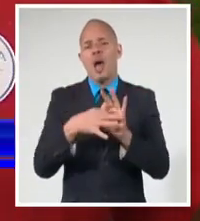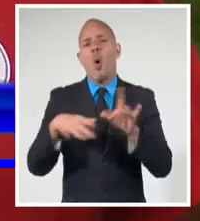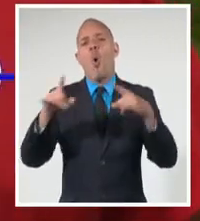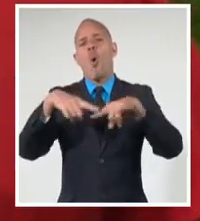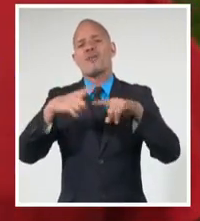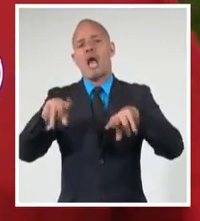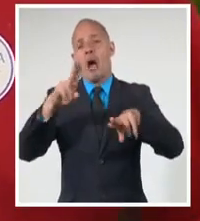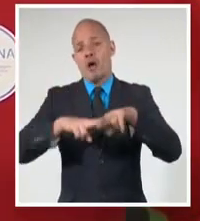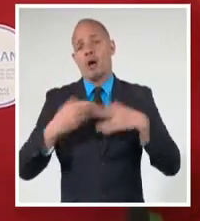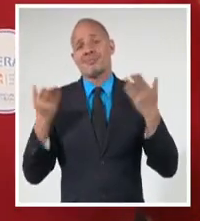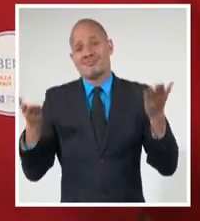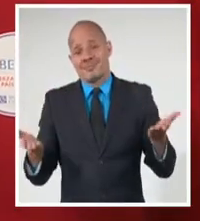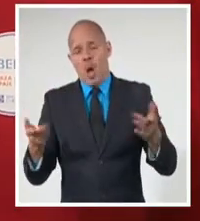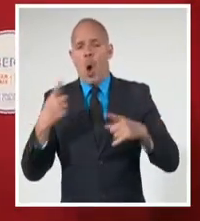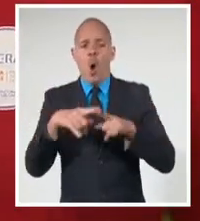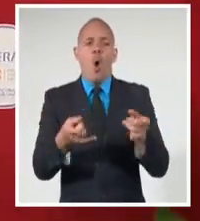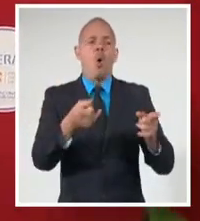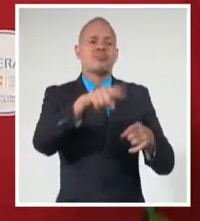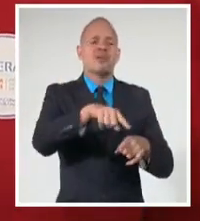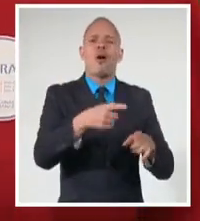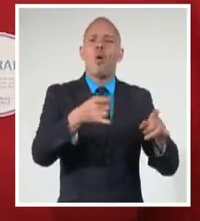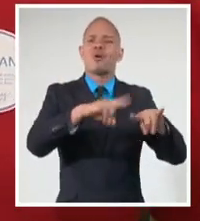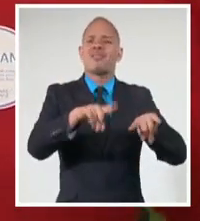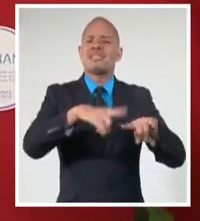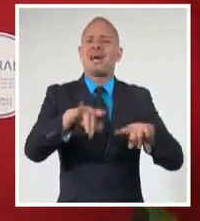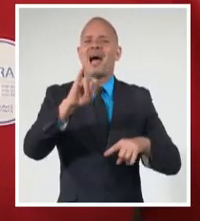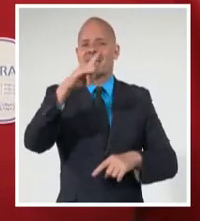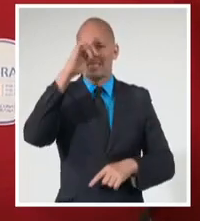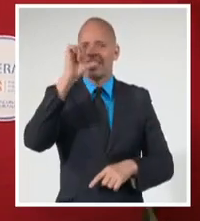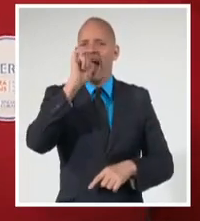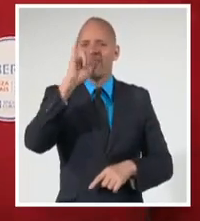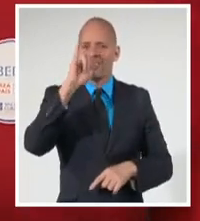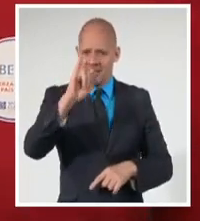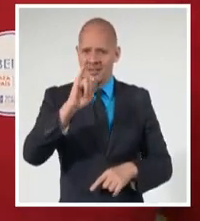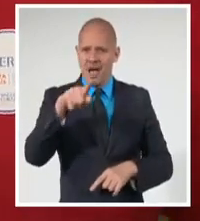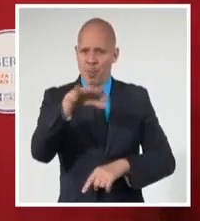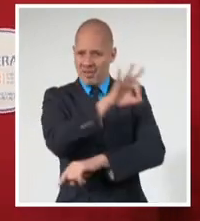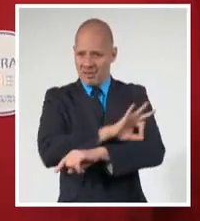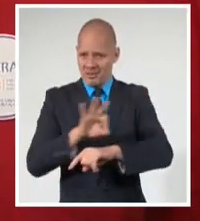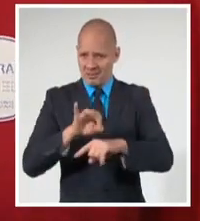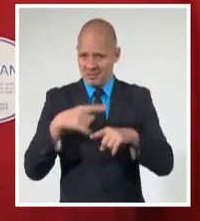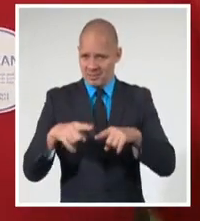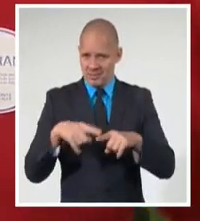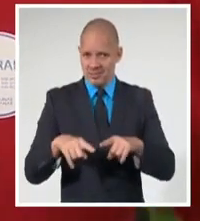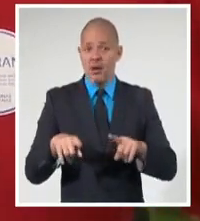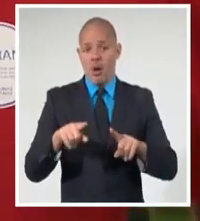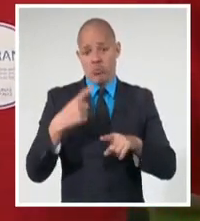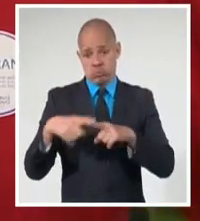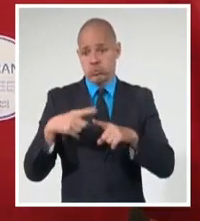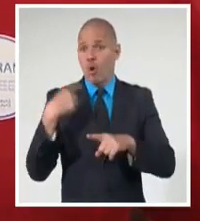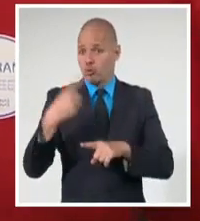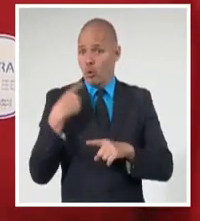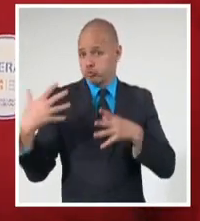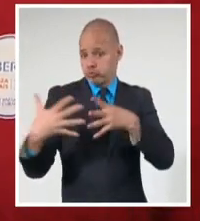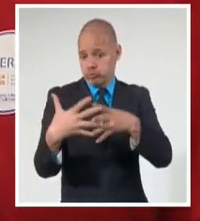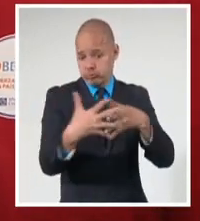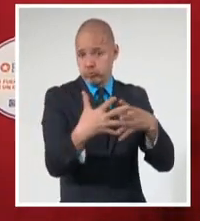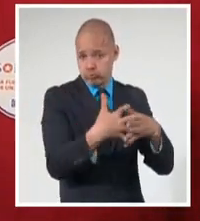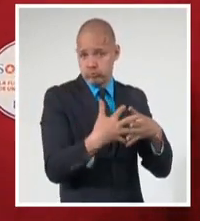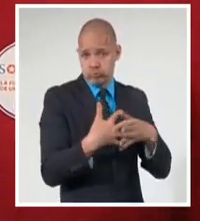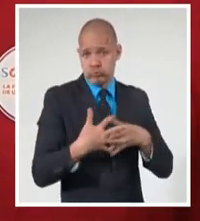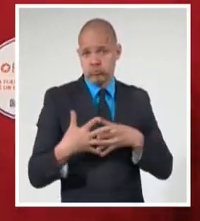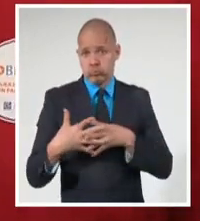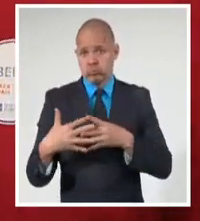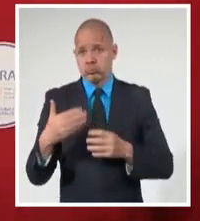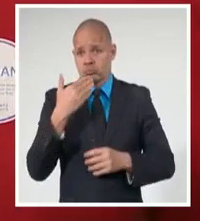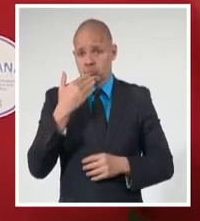la ETI, de todo el elemento tecnológico, de muchas empresas, de muchas formas de gestiones estatales, no estatales. Y eso, bueno, realmente nos hizo llegar al